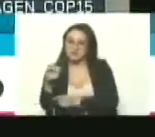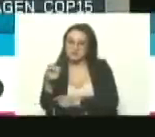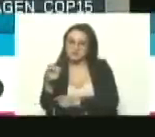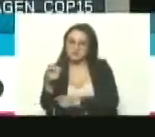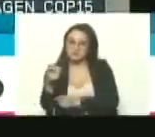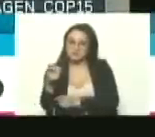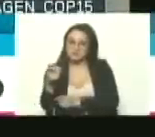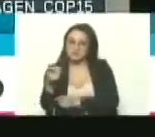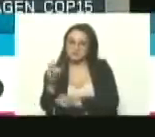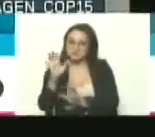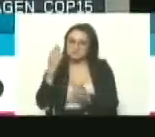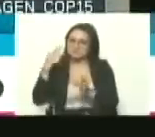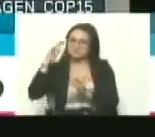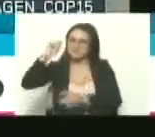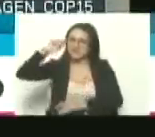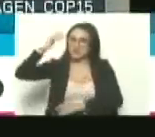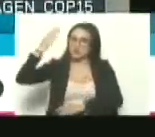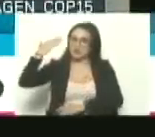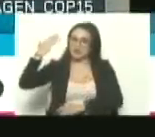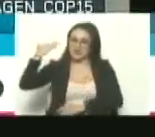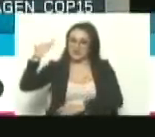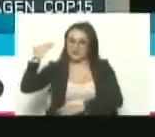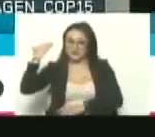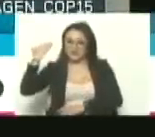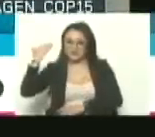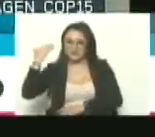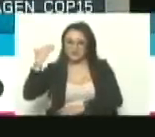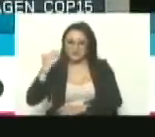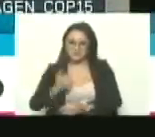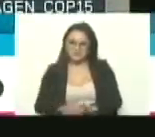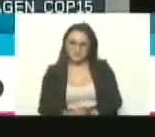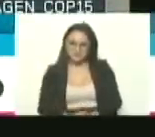estoy recordando, pues echando memoria así, sí. Desde la cintura.